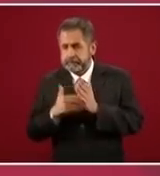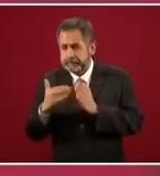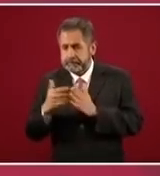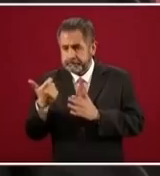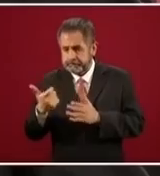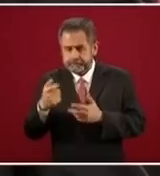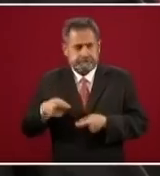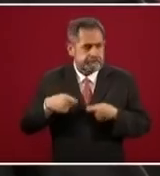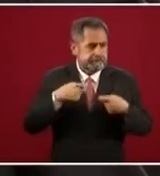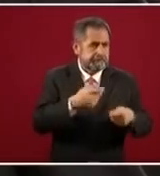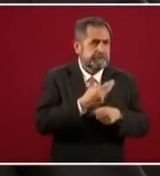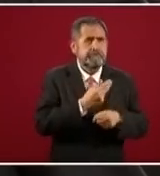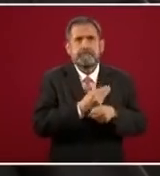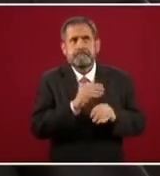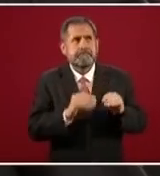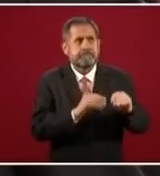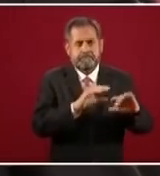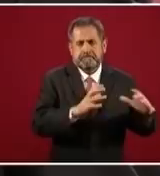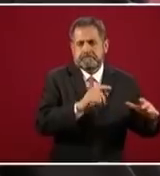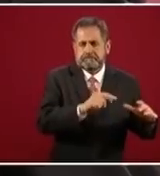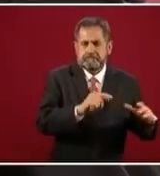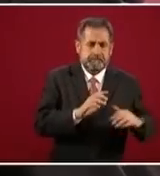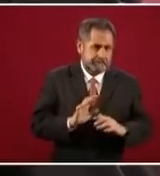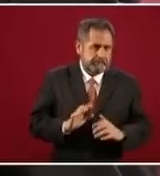y el seguro